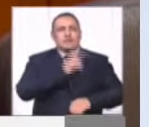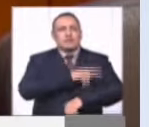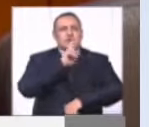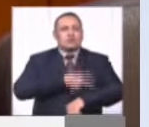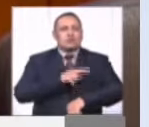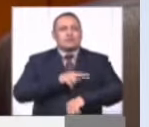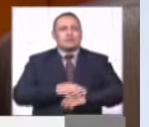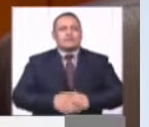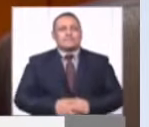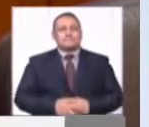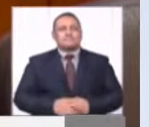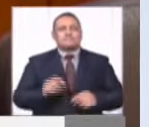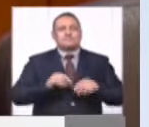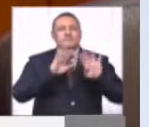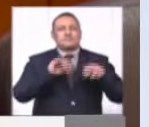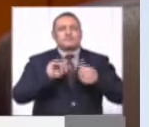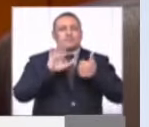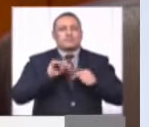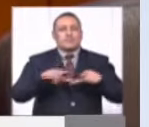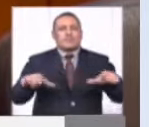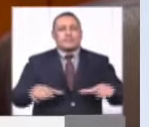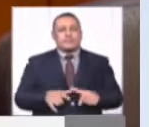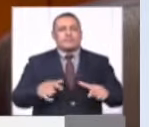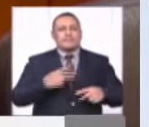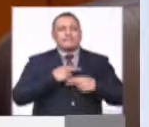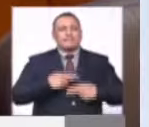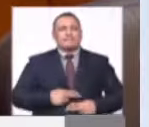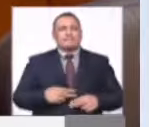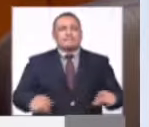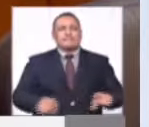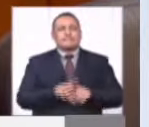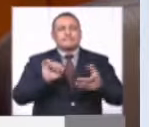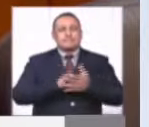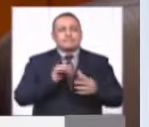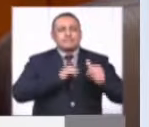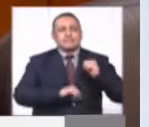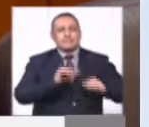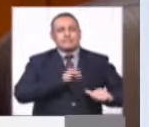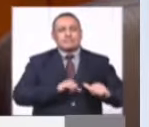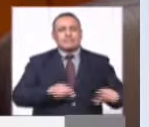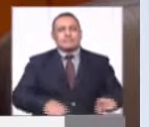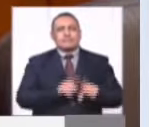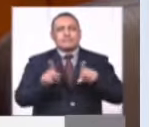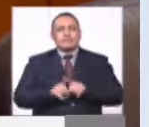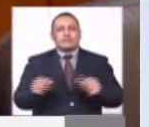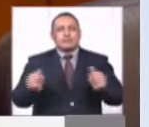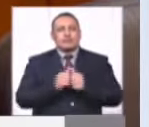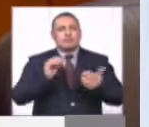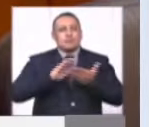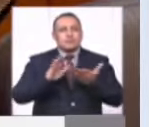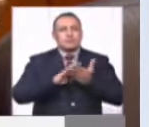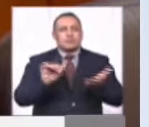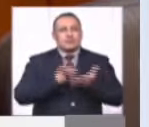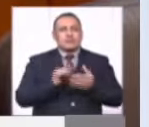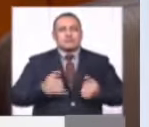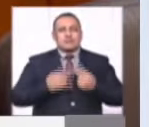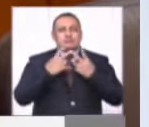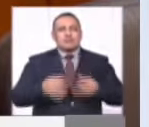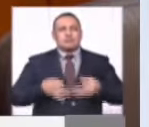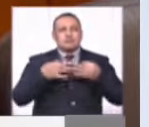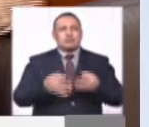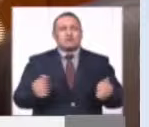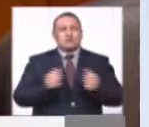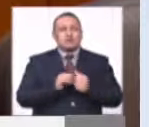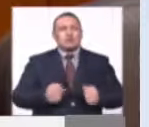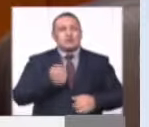96 asentamientos humanos que están sufriendo por una licitación que se viene postergando ya